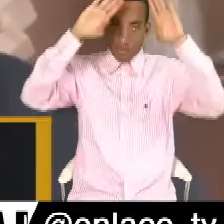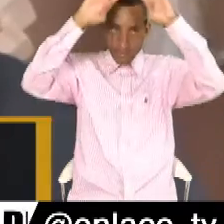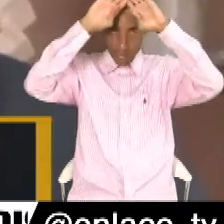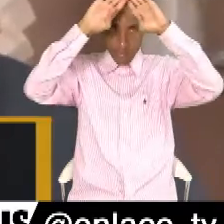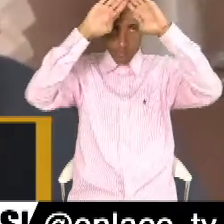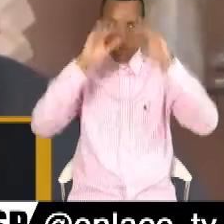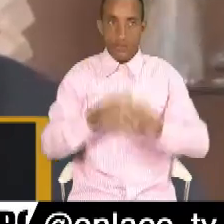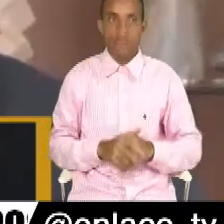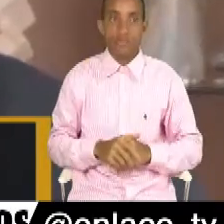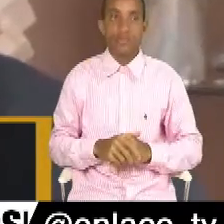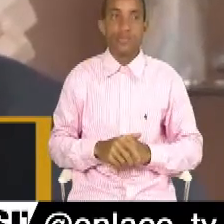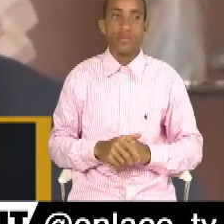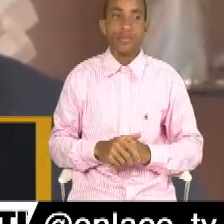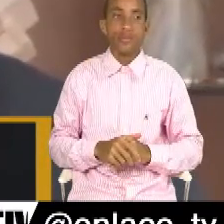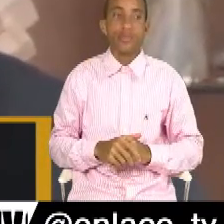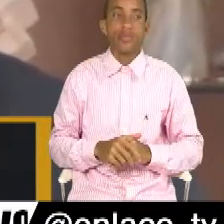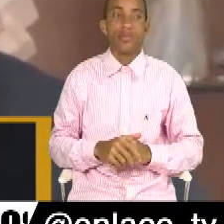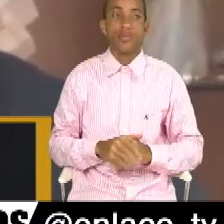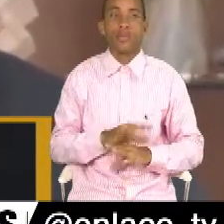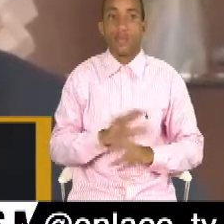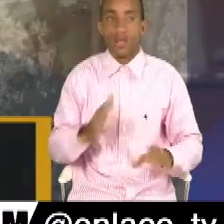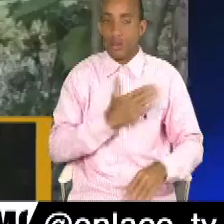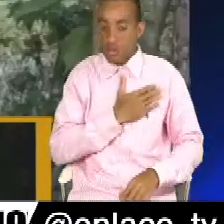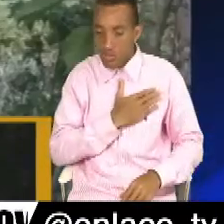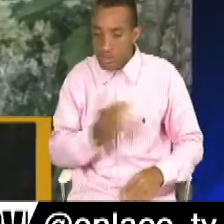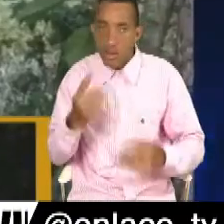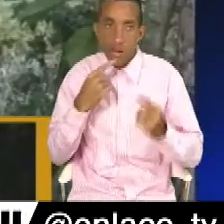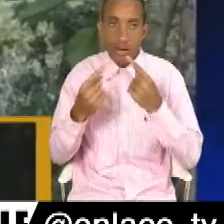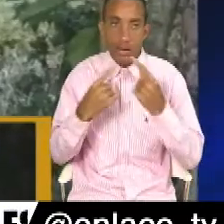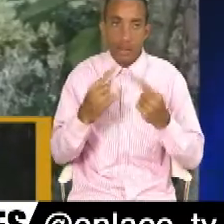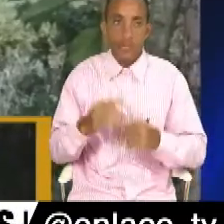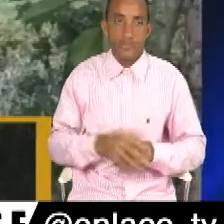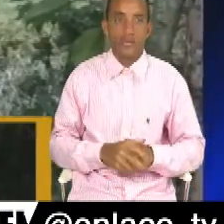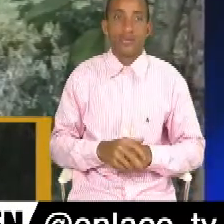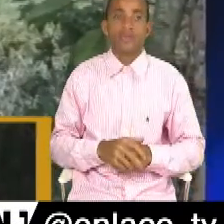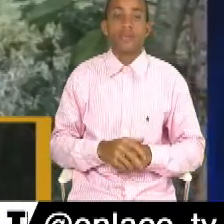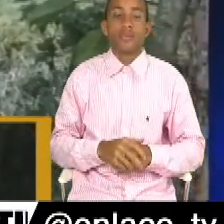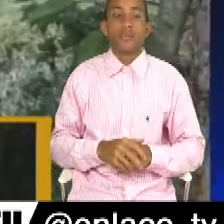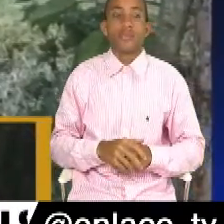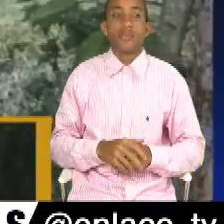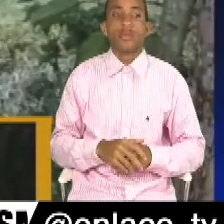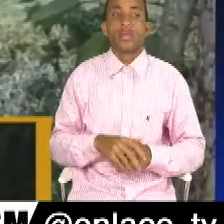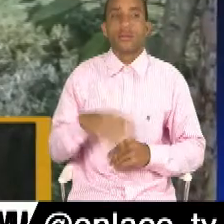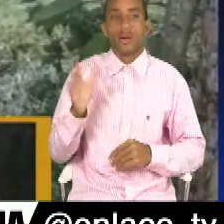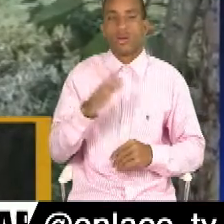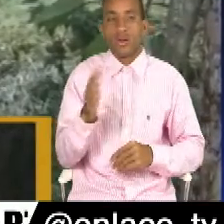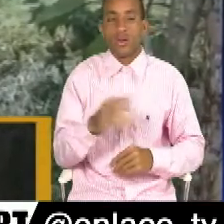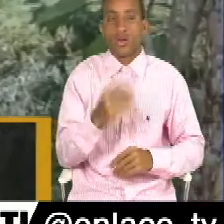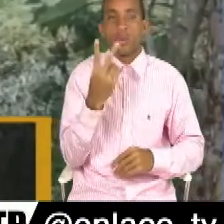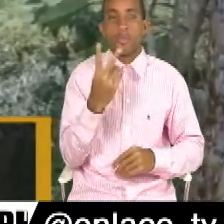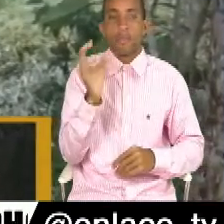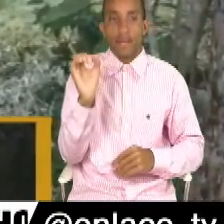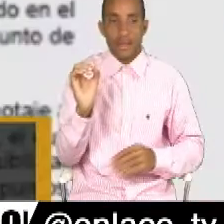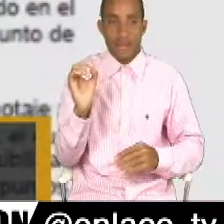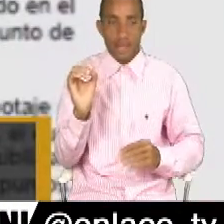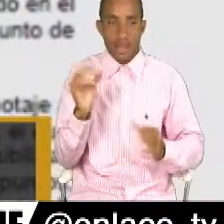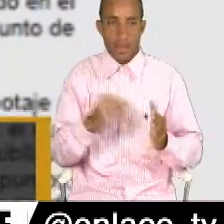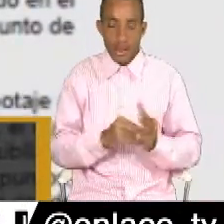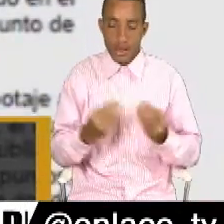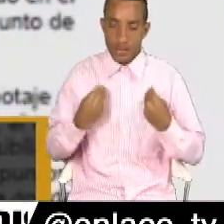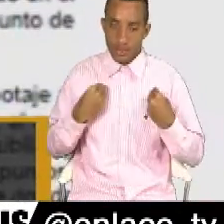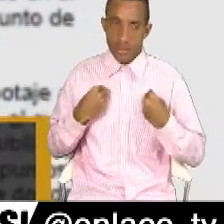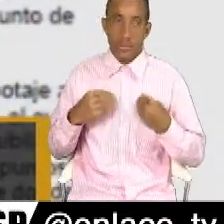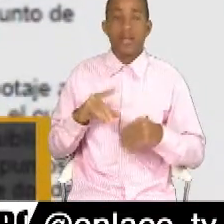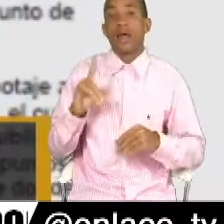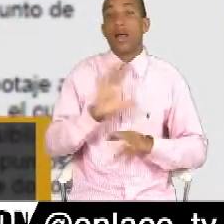Y bueno, estamos dispuestos a conversar. Agrega Ecopetrol que asimismo más de 20.000 personas de 27 veredas del centro dejarían de recibir